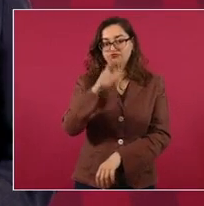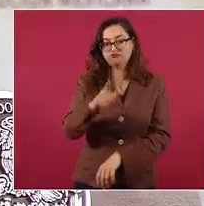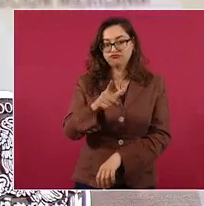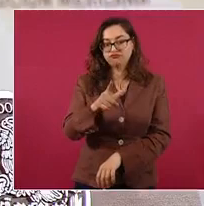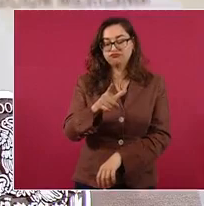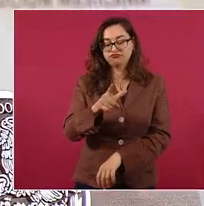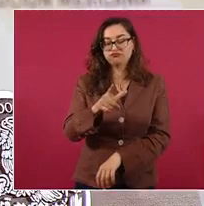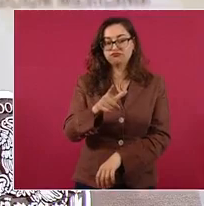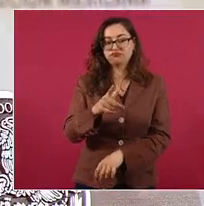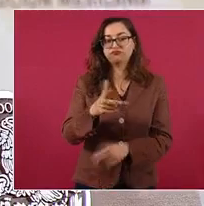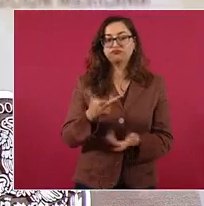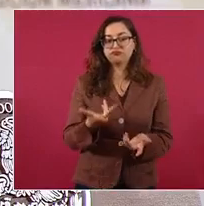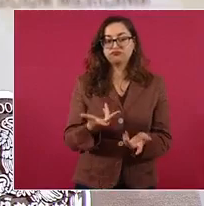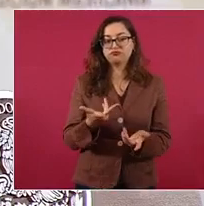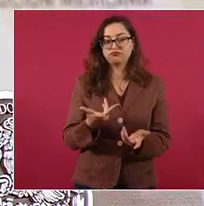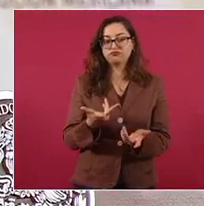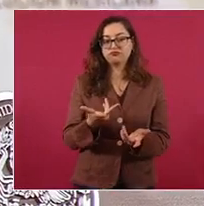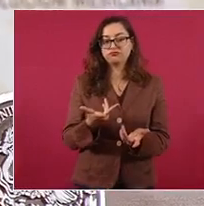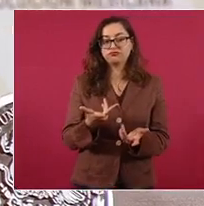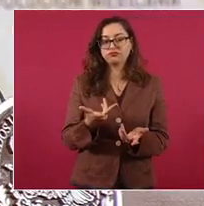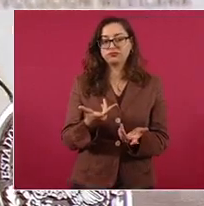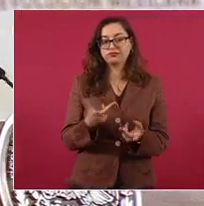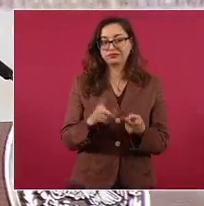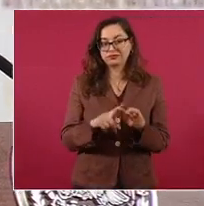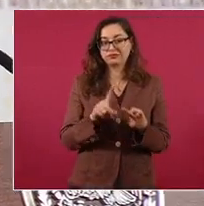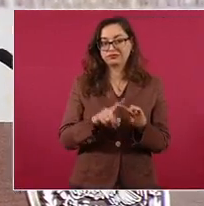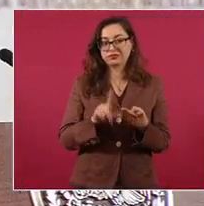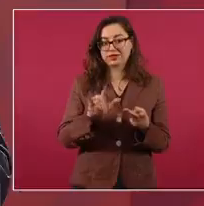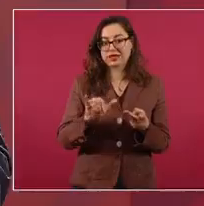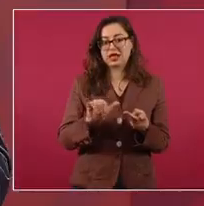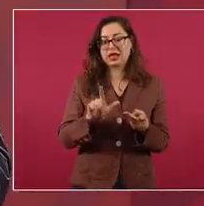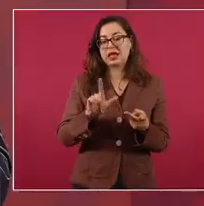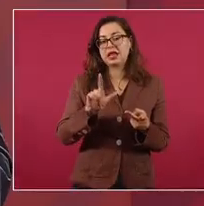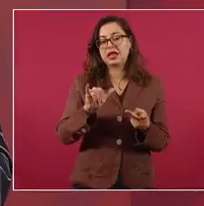Y se va a tratar sobre el litio.